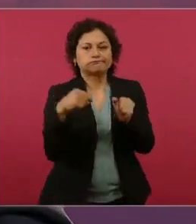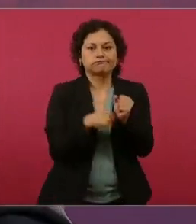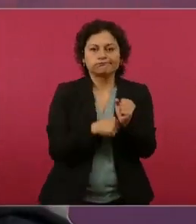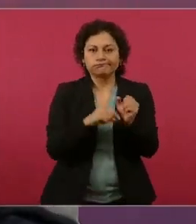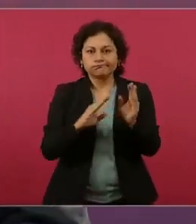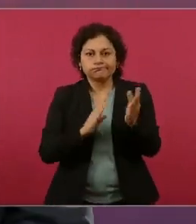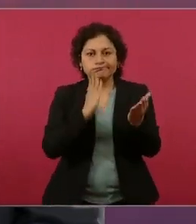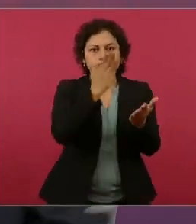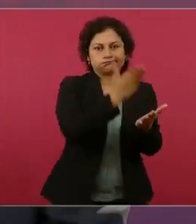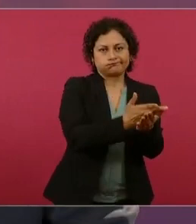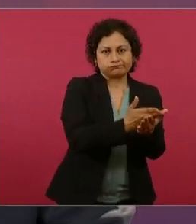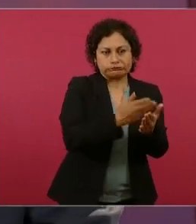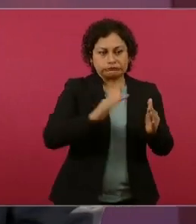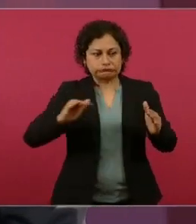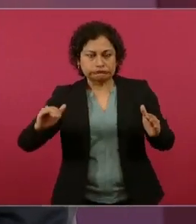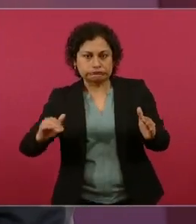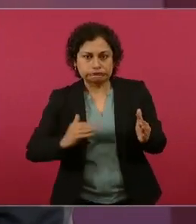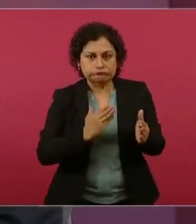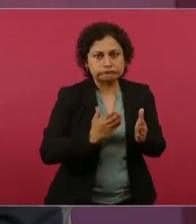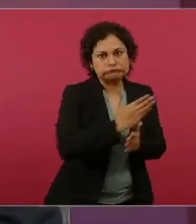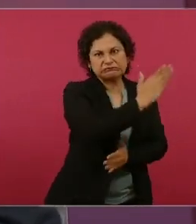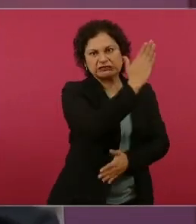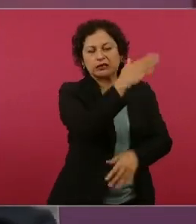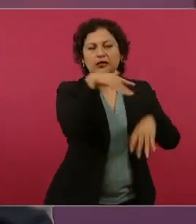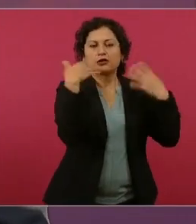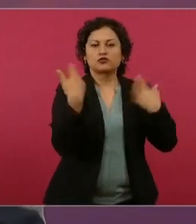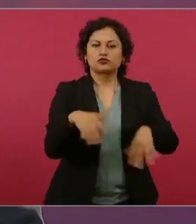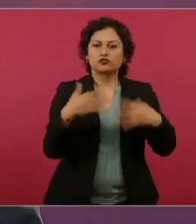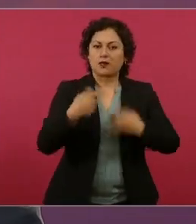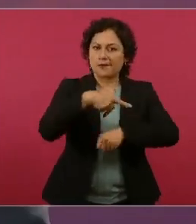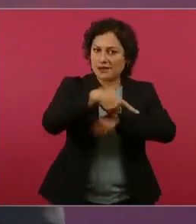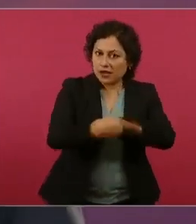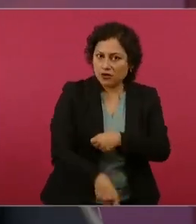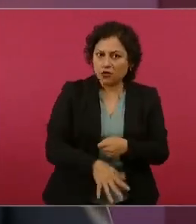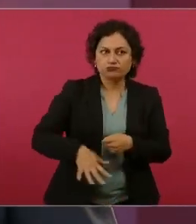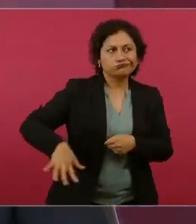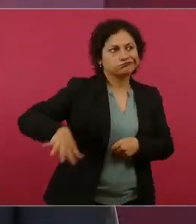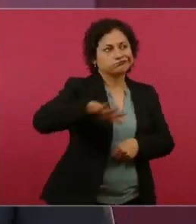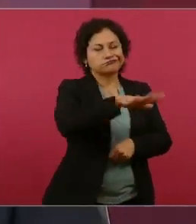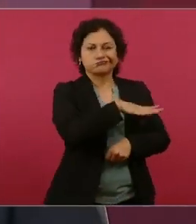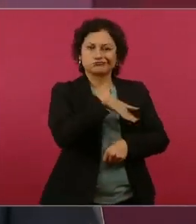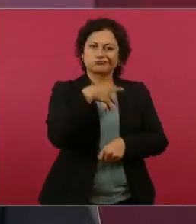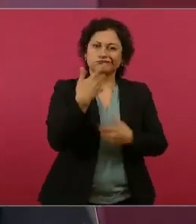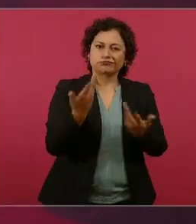y correr riesgos para llegar a Estados Unidos y